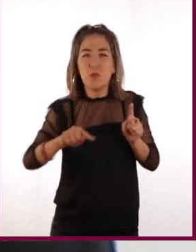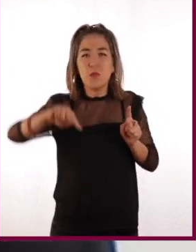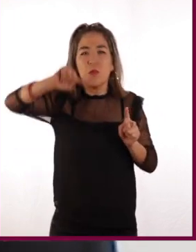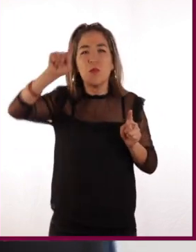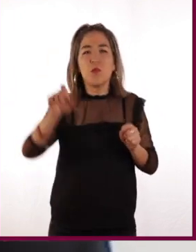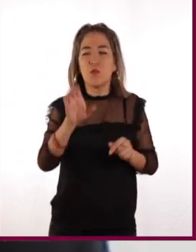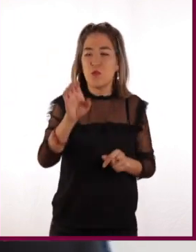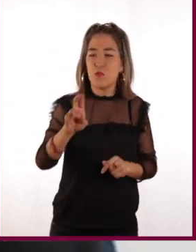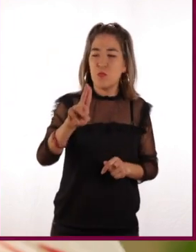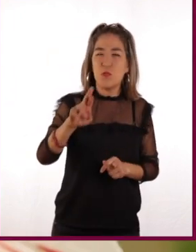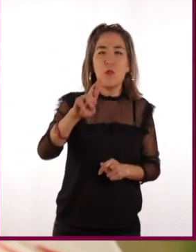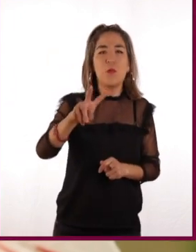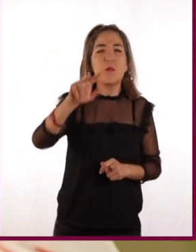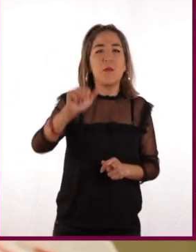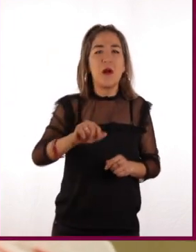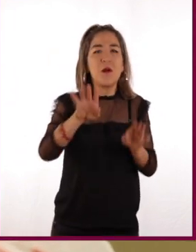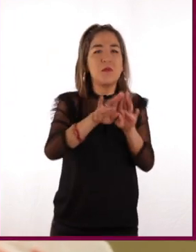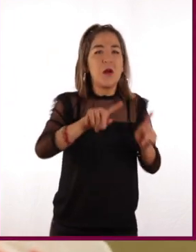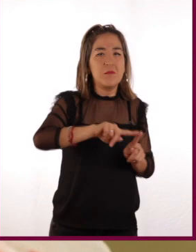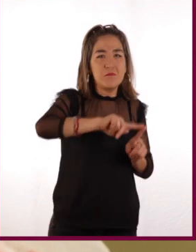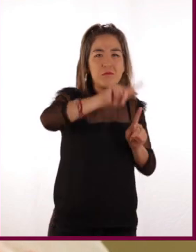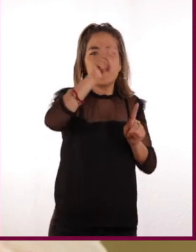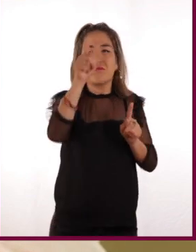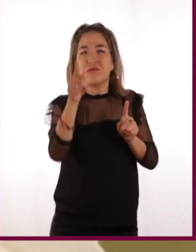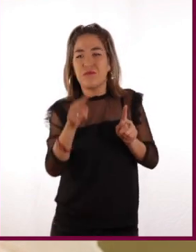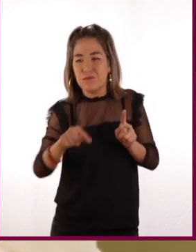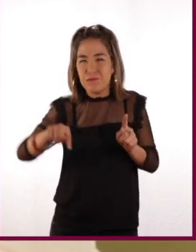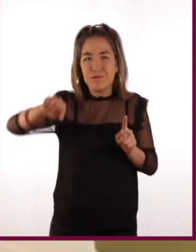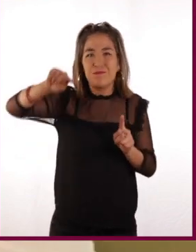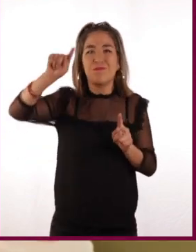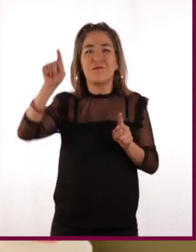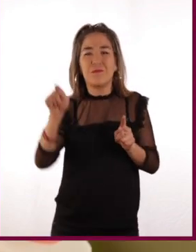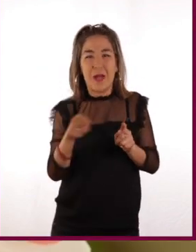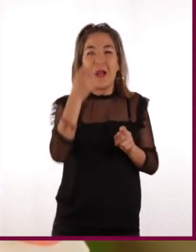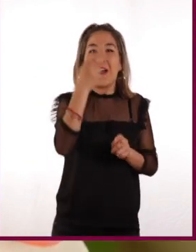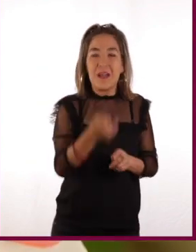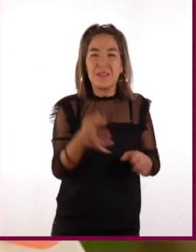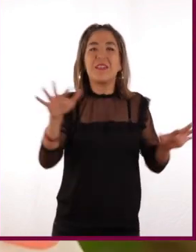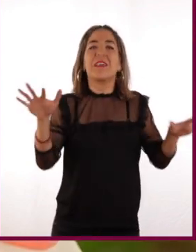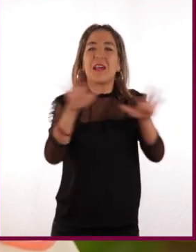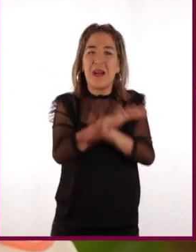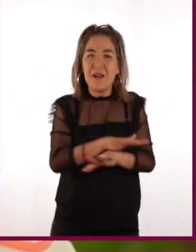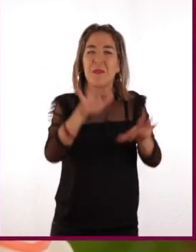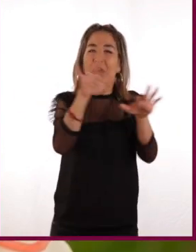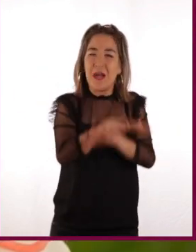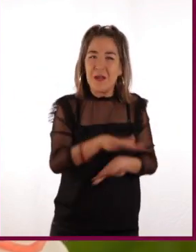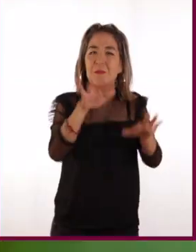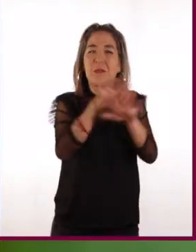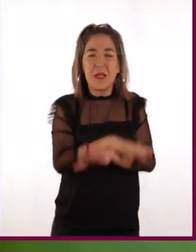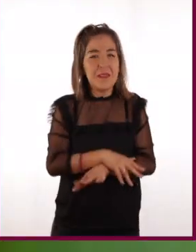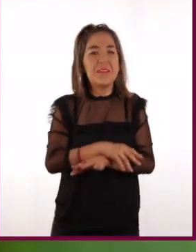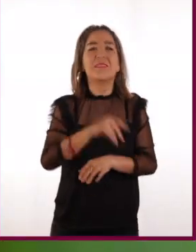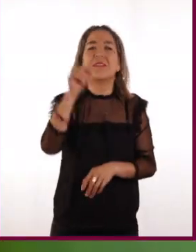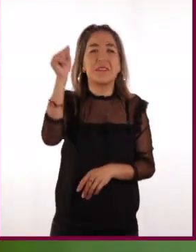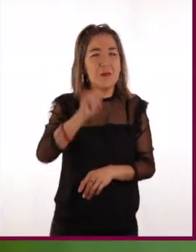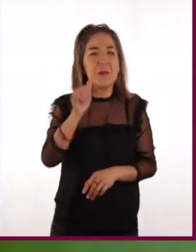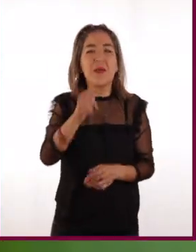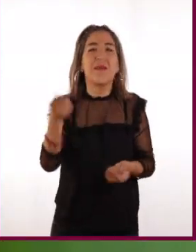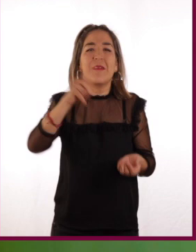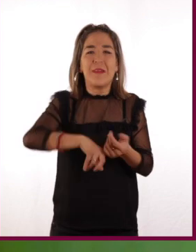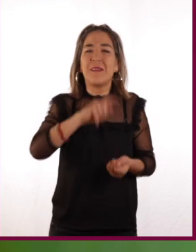curva, ¿sí? Una curva que tiene altibajos y que a lo largo de la historia ha venido cambiando.